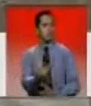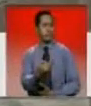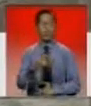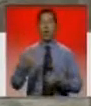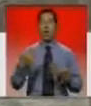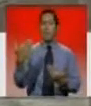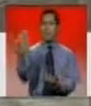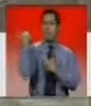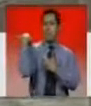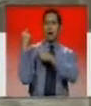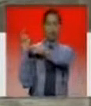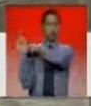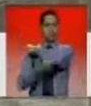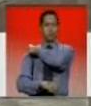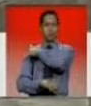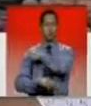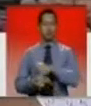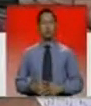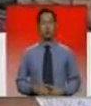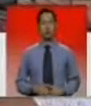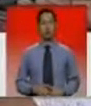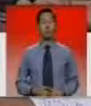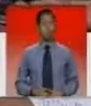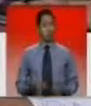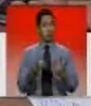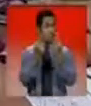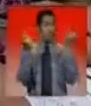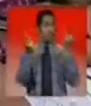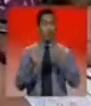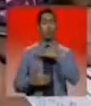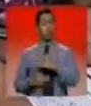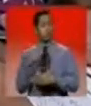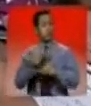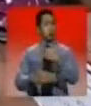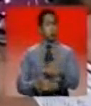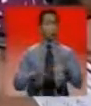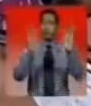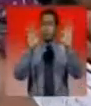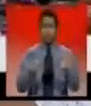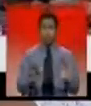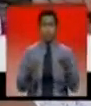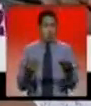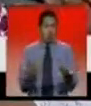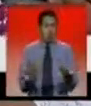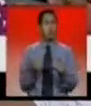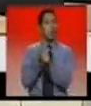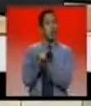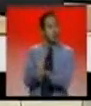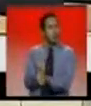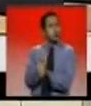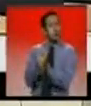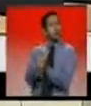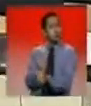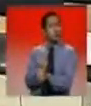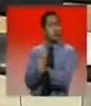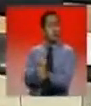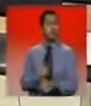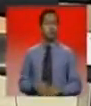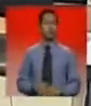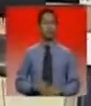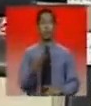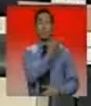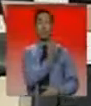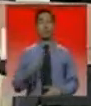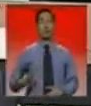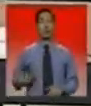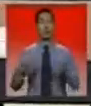correspondientes. Fueron eficientes, fue rápida, fue oportuna. Para eso, el proceso de seguimiento. De su parte, Gabriela